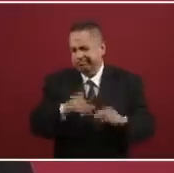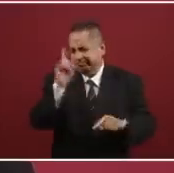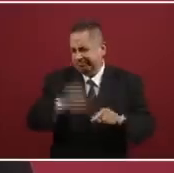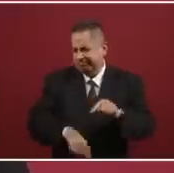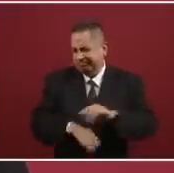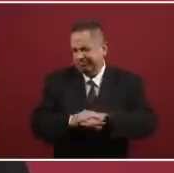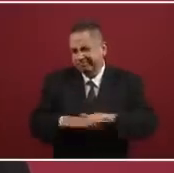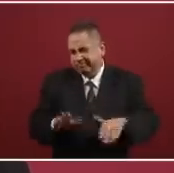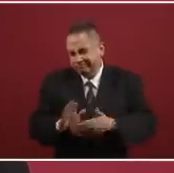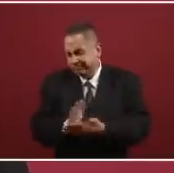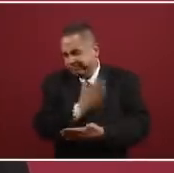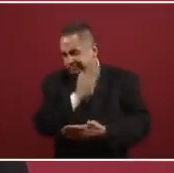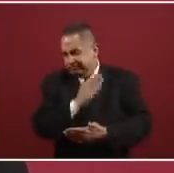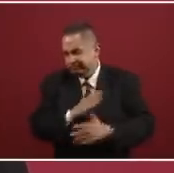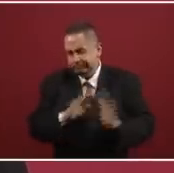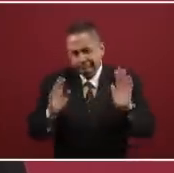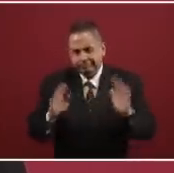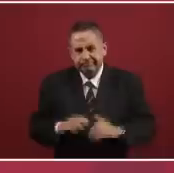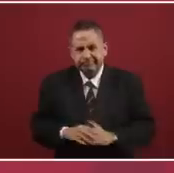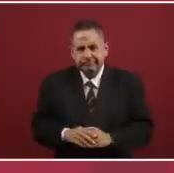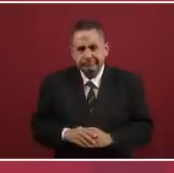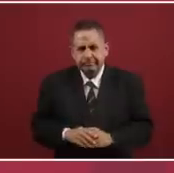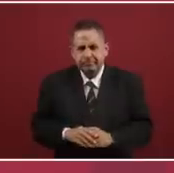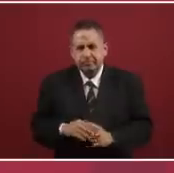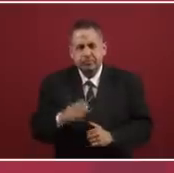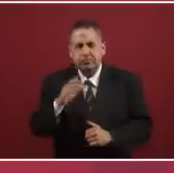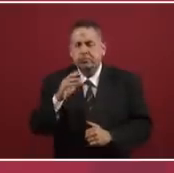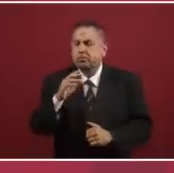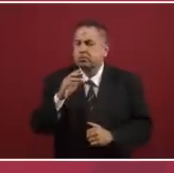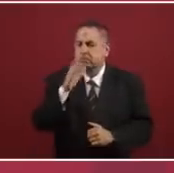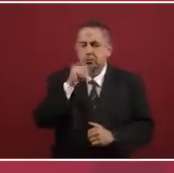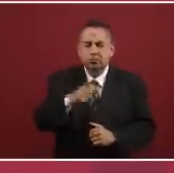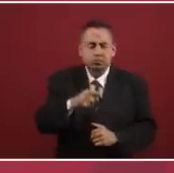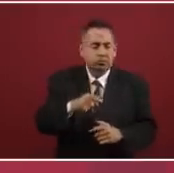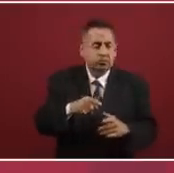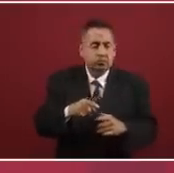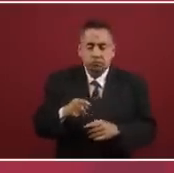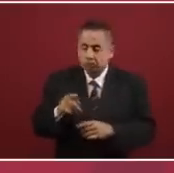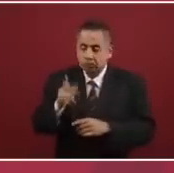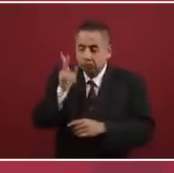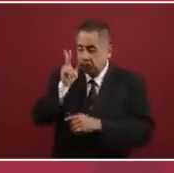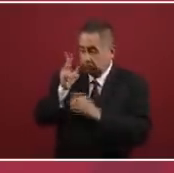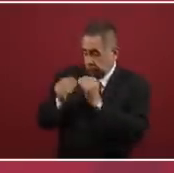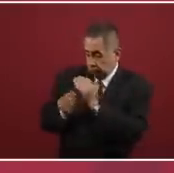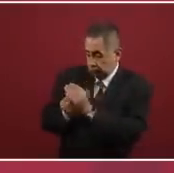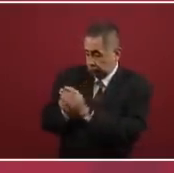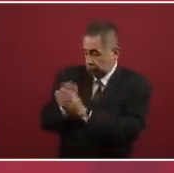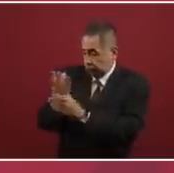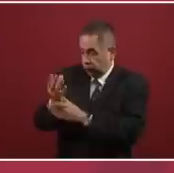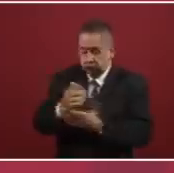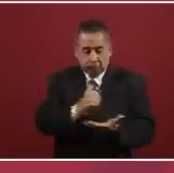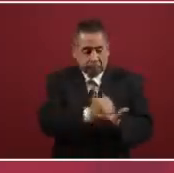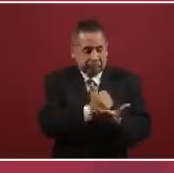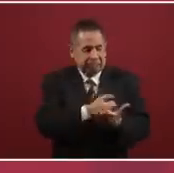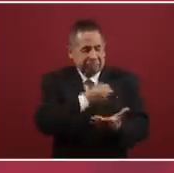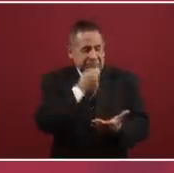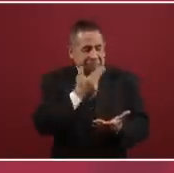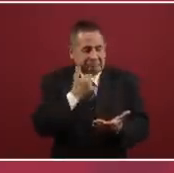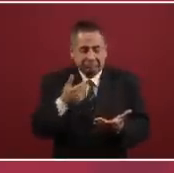molde. No se puede poner vino nuevo en botellas viejas.